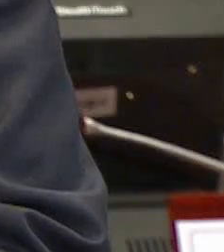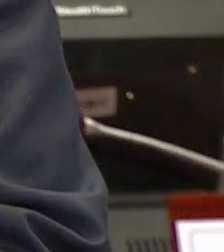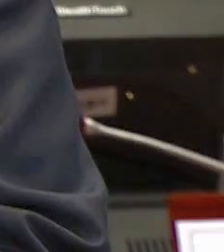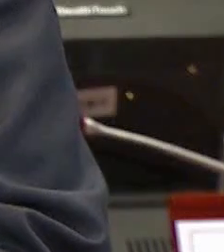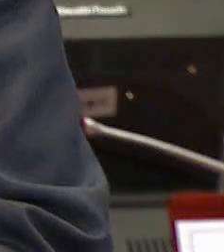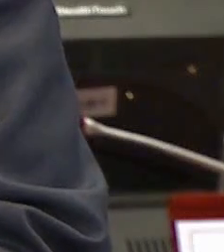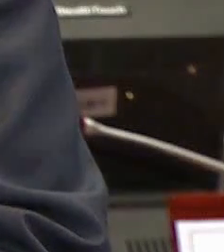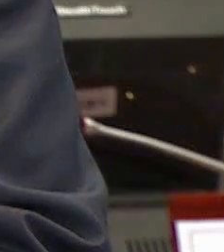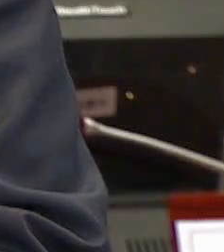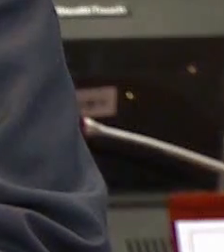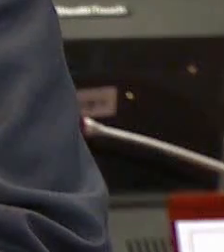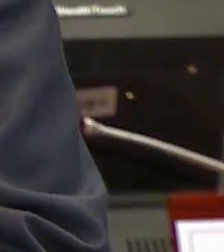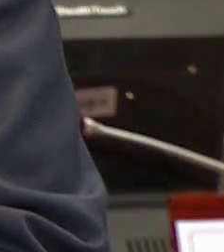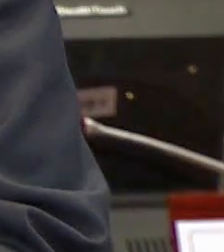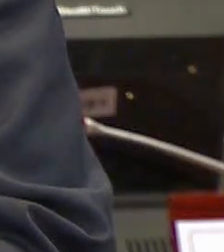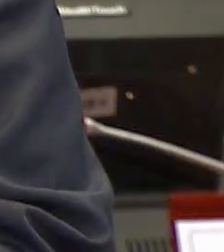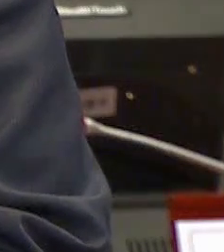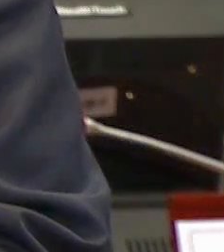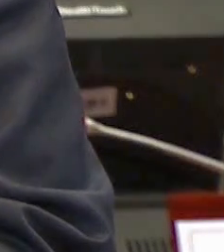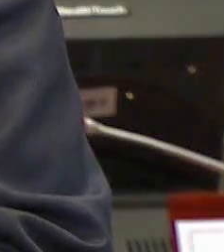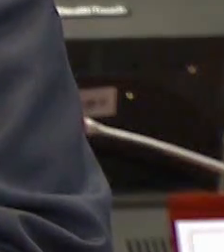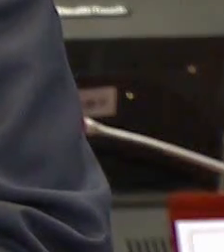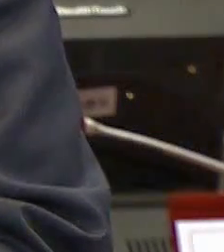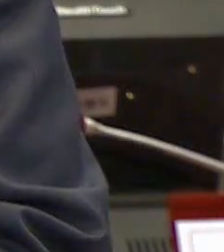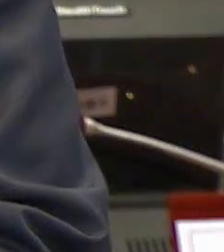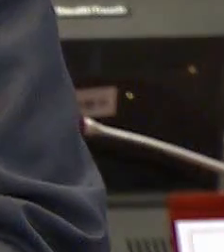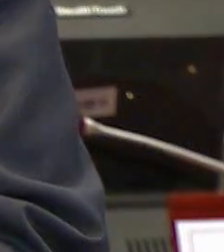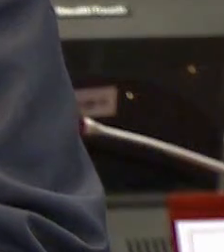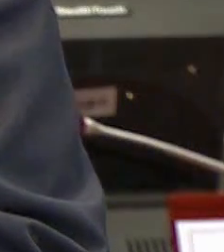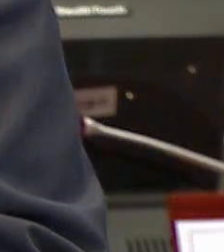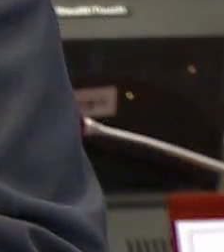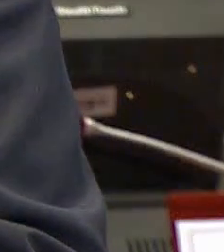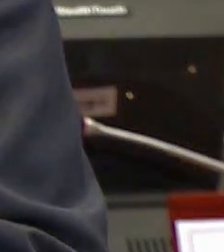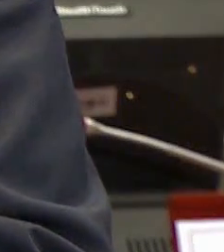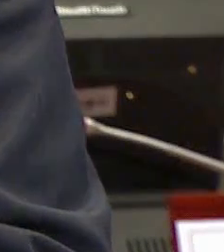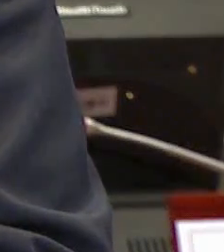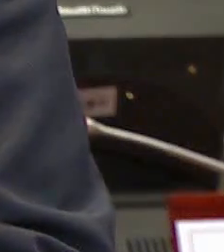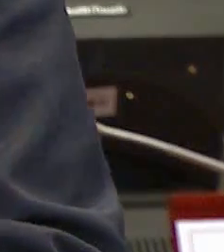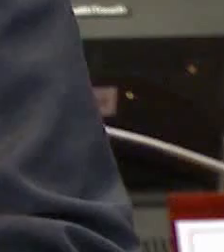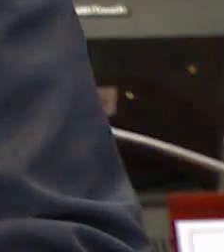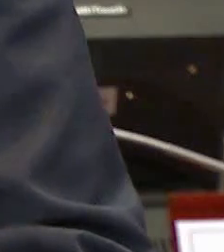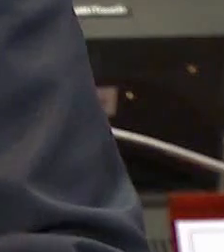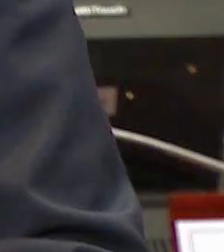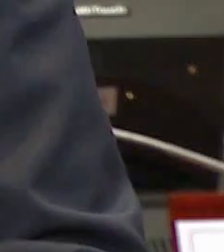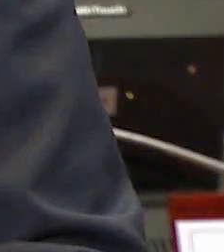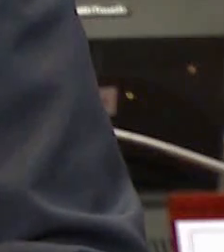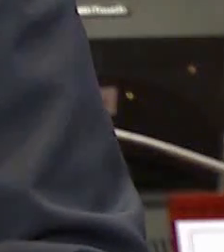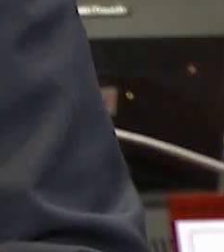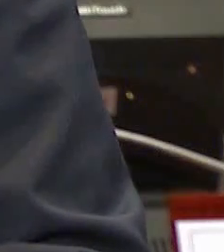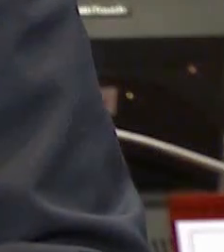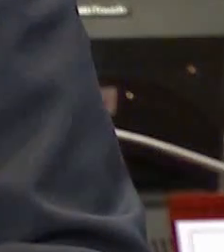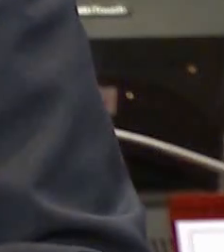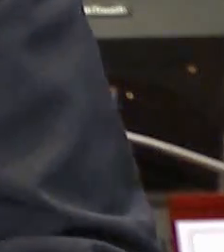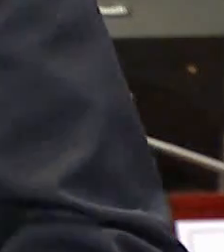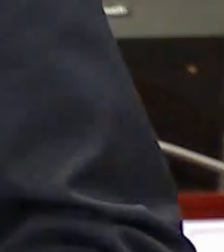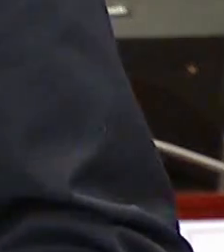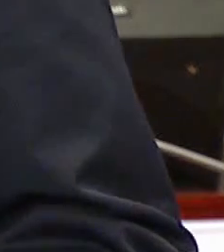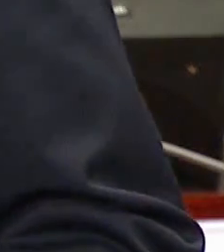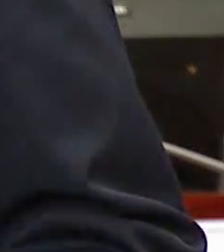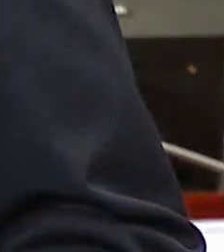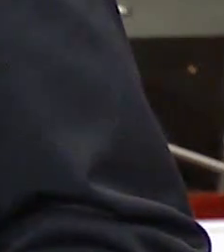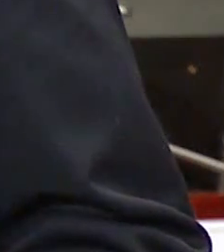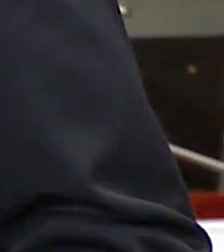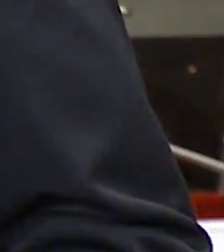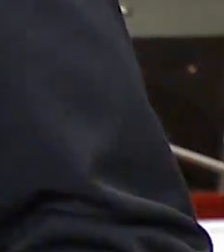planteado durante la jornada de este viernes respecto de esta modificación al texto original remitido por el Ejecutivo al Parlamento